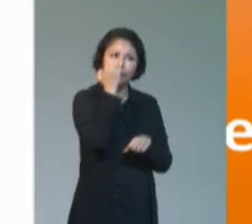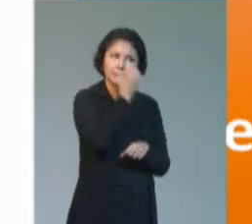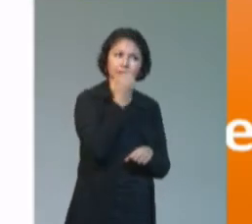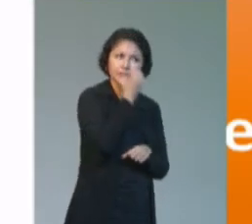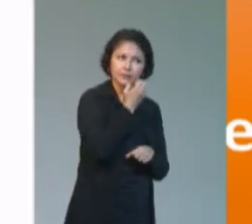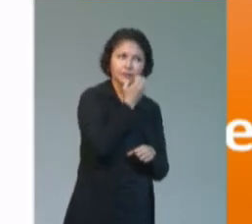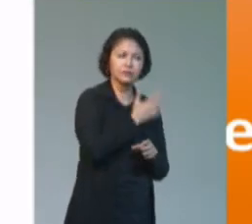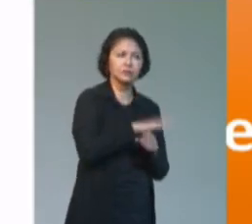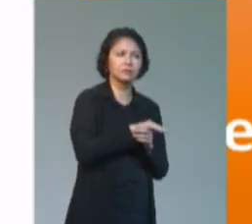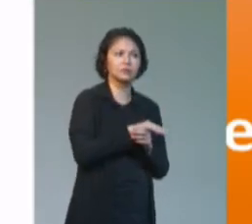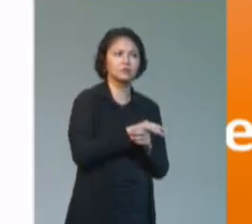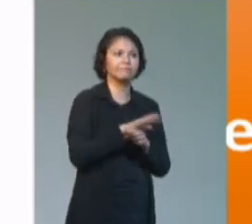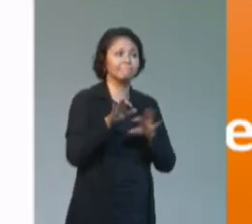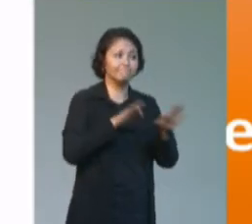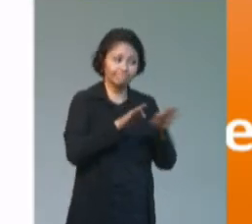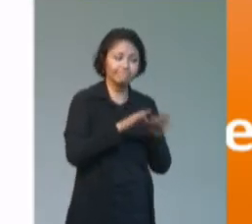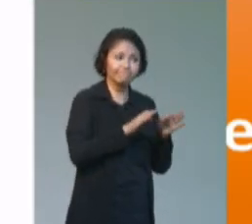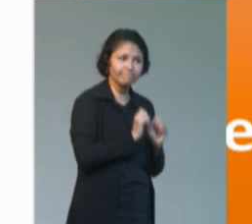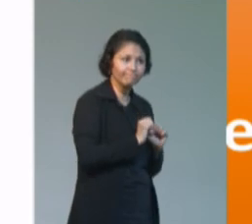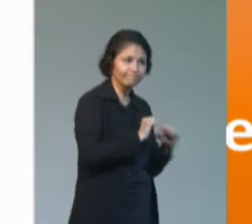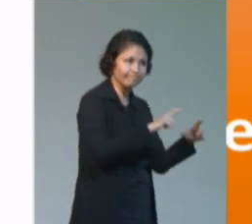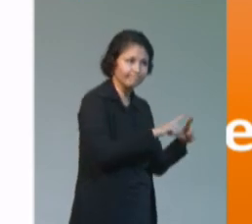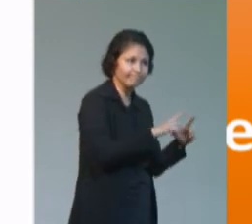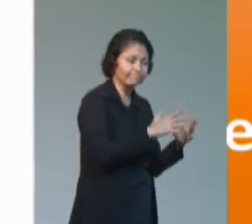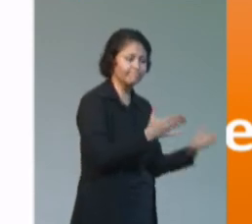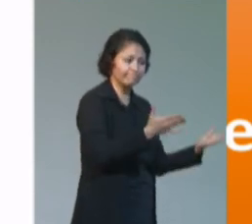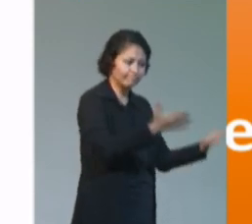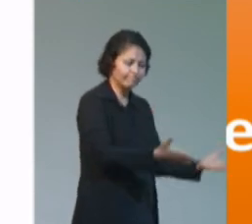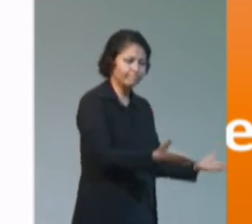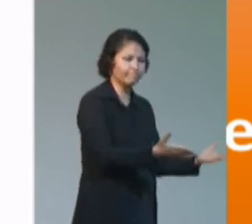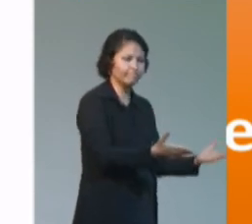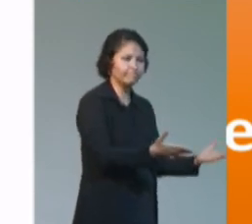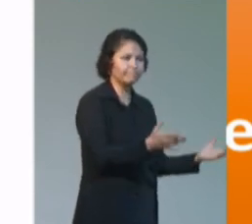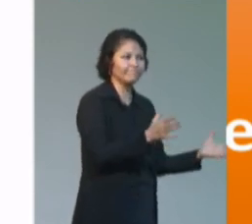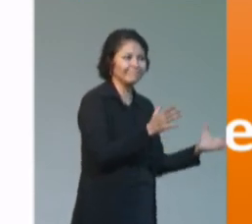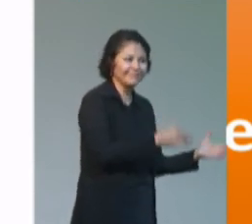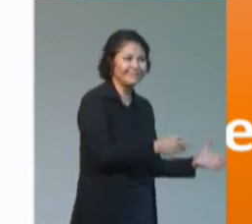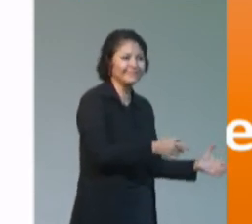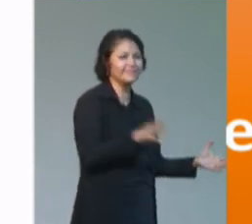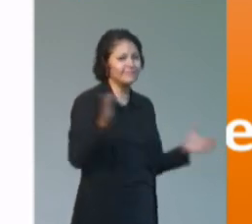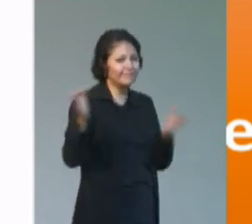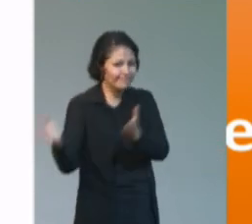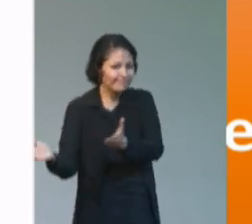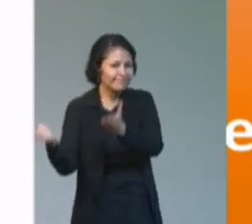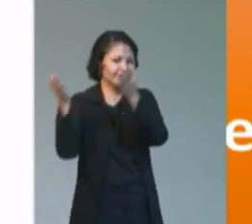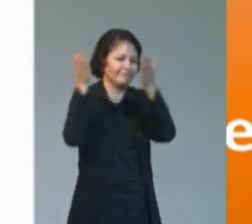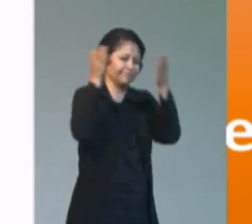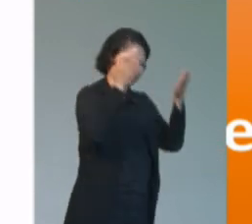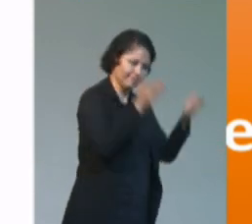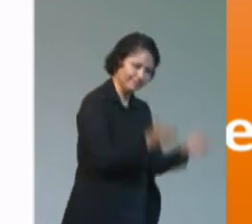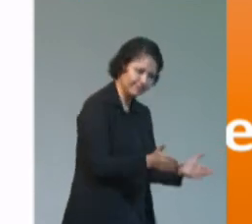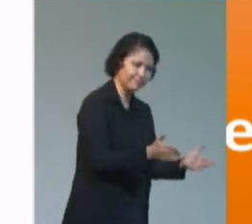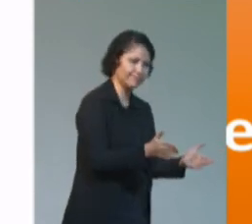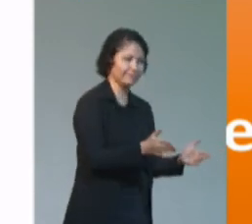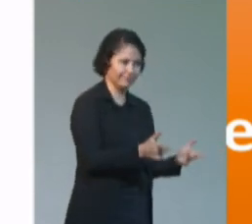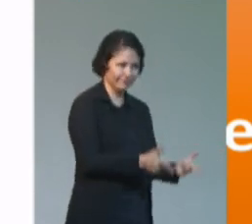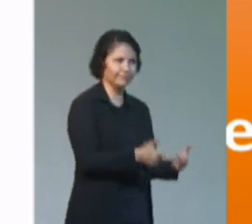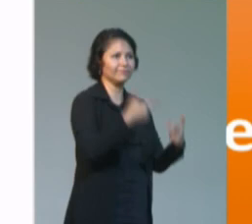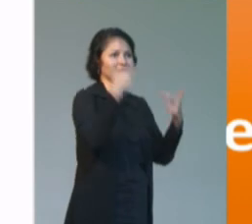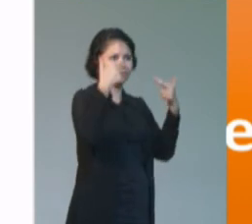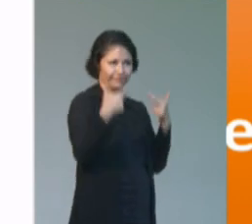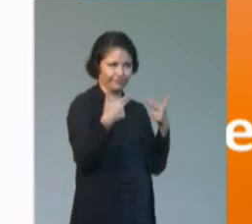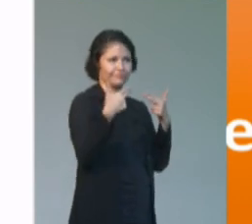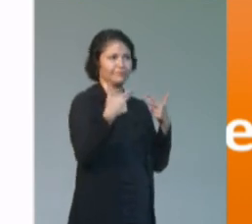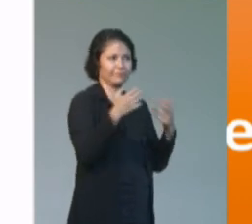trabajaban desde el ámbito de la formación presencial se están incorporando a la formación virtual a la formación a